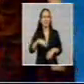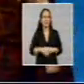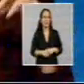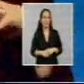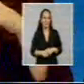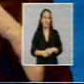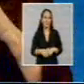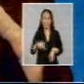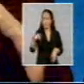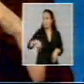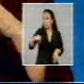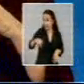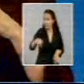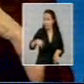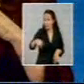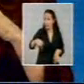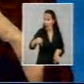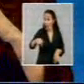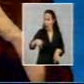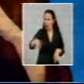aquí,